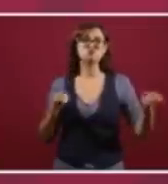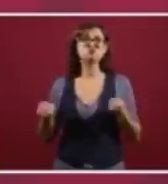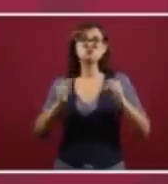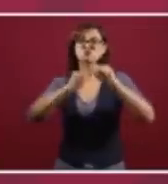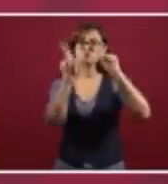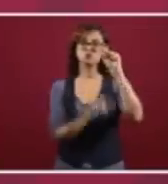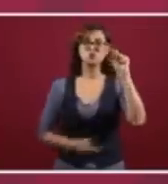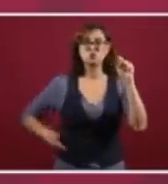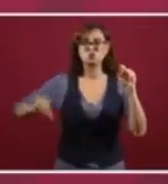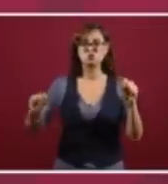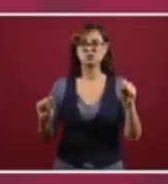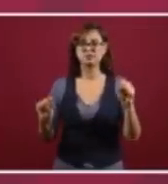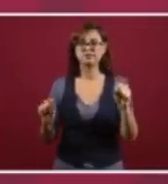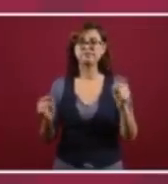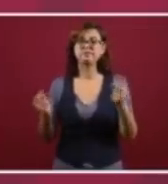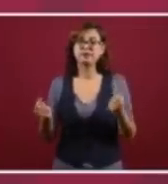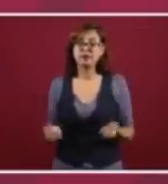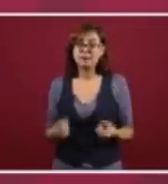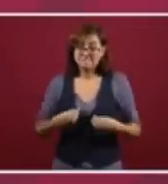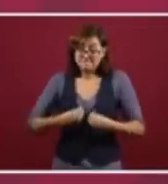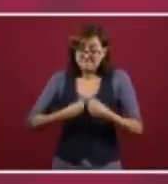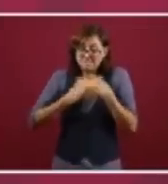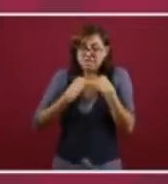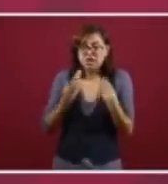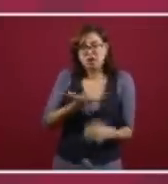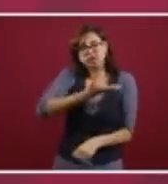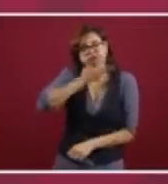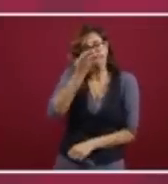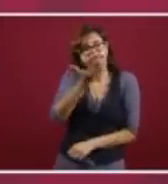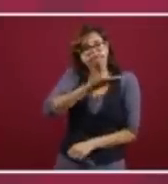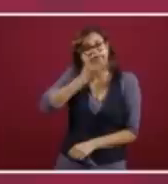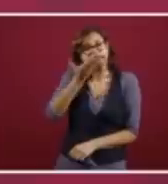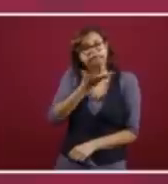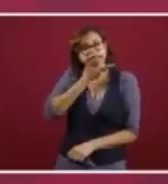gobierno y como forma de vida, porque esa